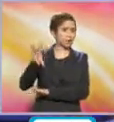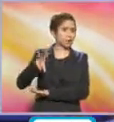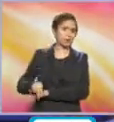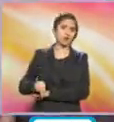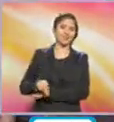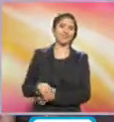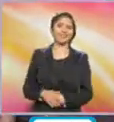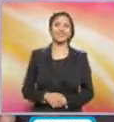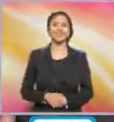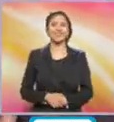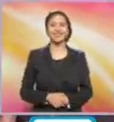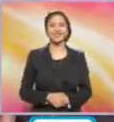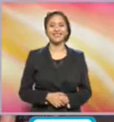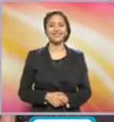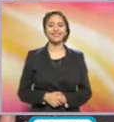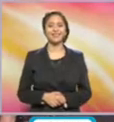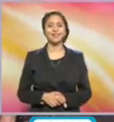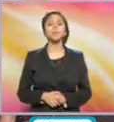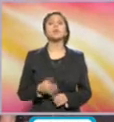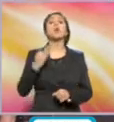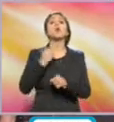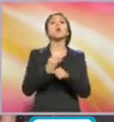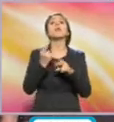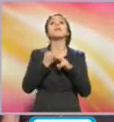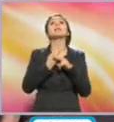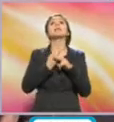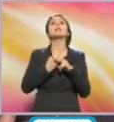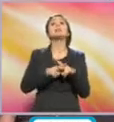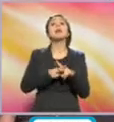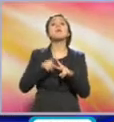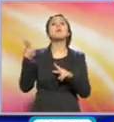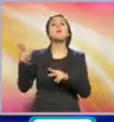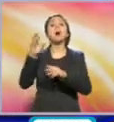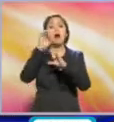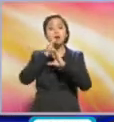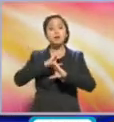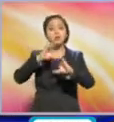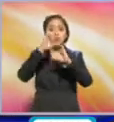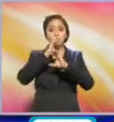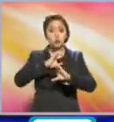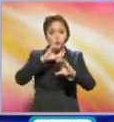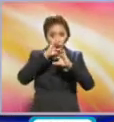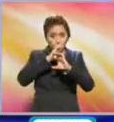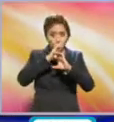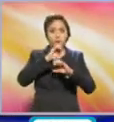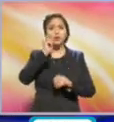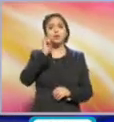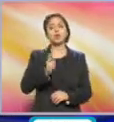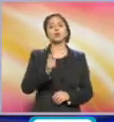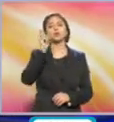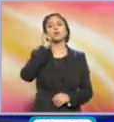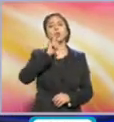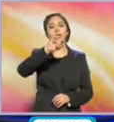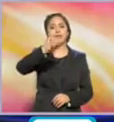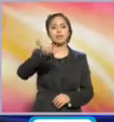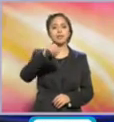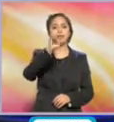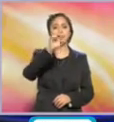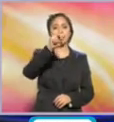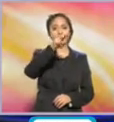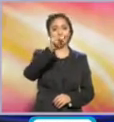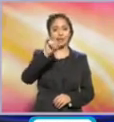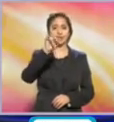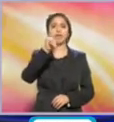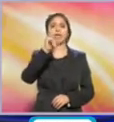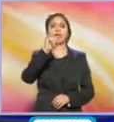no. ¿Cómo va a ser eso? Vamos a iniciar con una canción que canta Jenny Rivera. ¿Se acuerdan de Jenny Rivera? Claro.